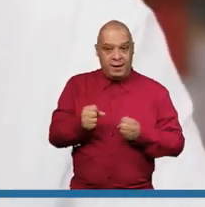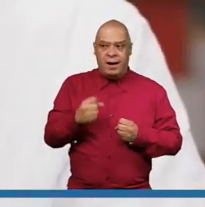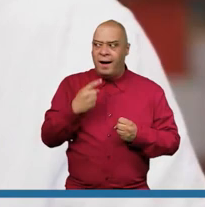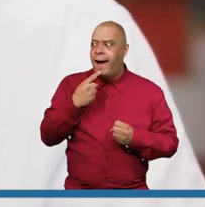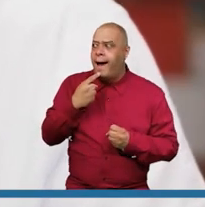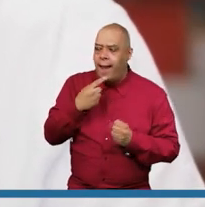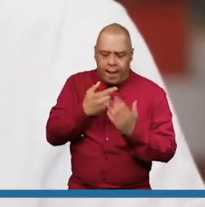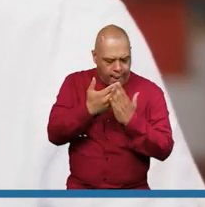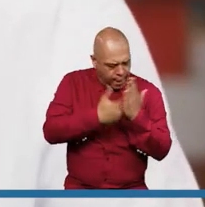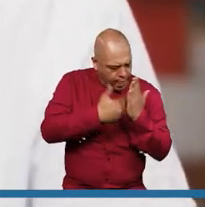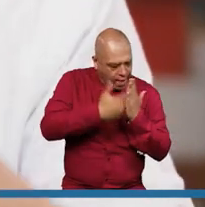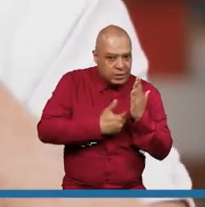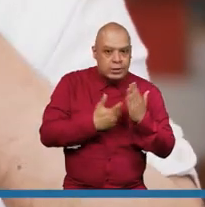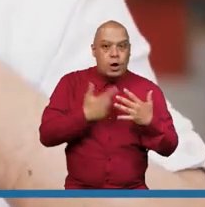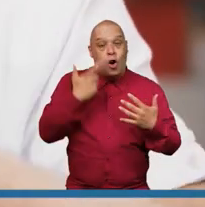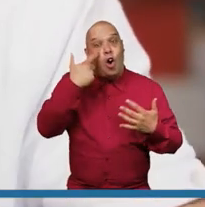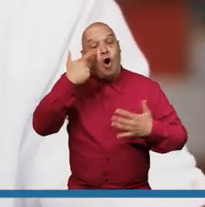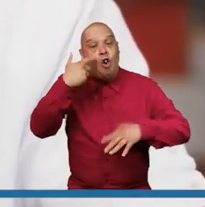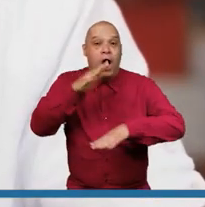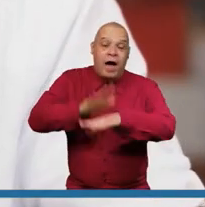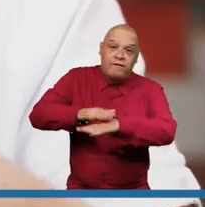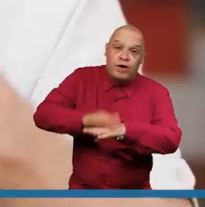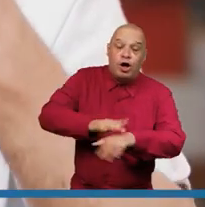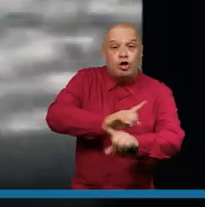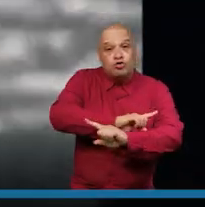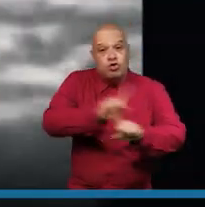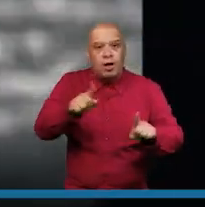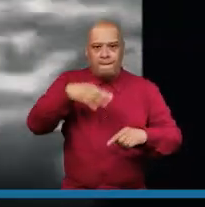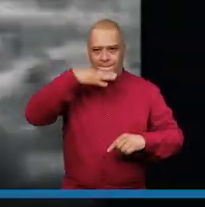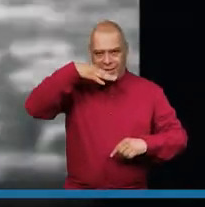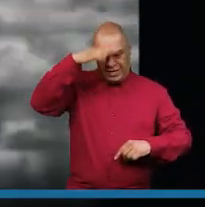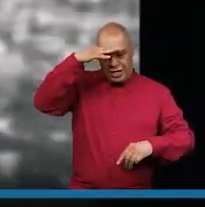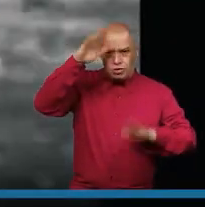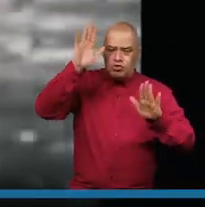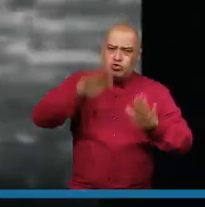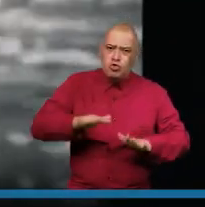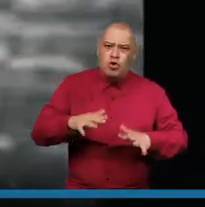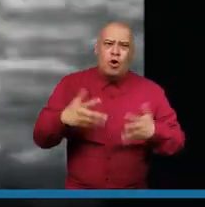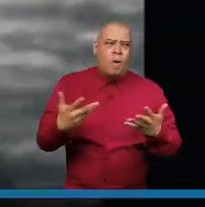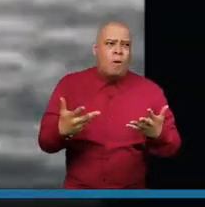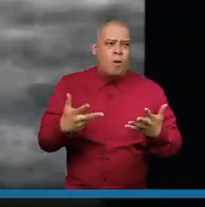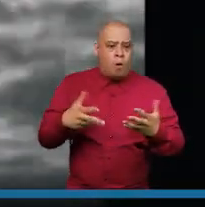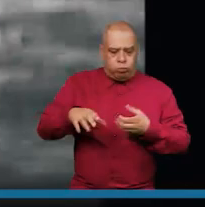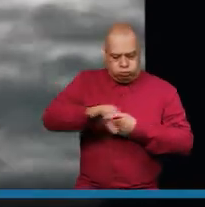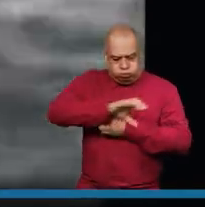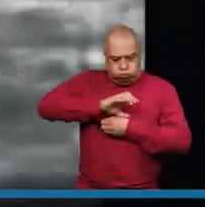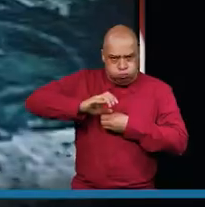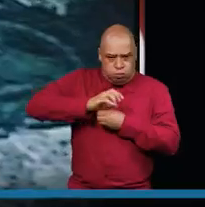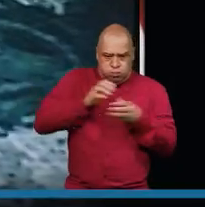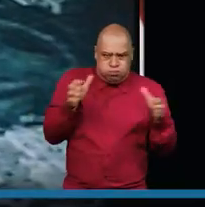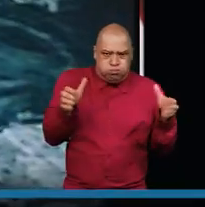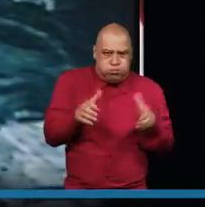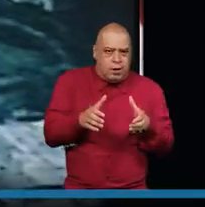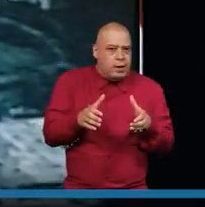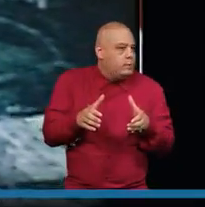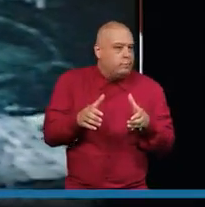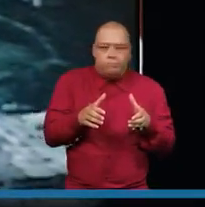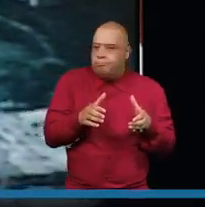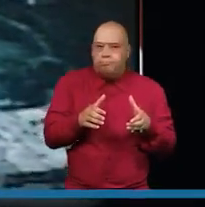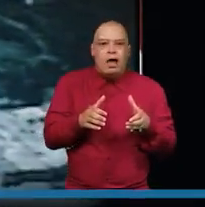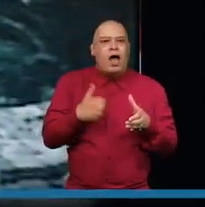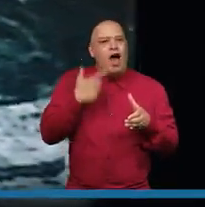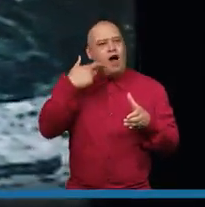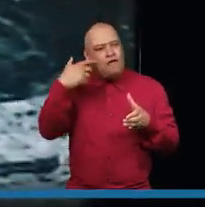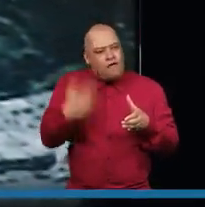se puede seguir pensando a Medellín solo desde su centralidad urbana, sino está en